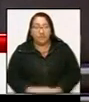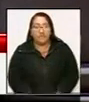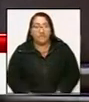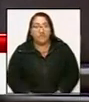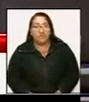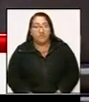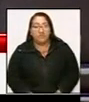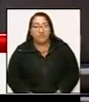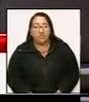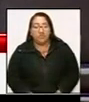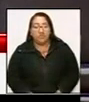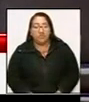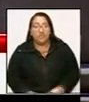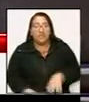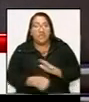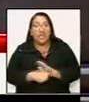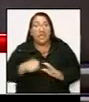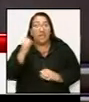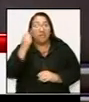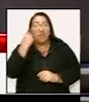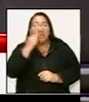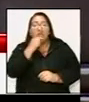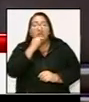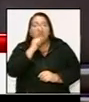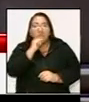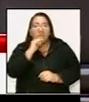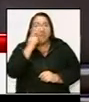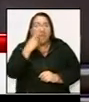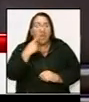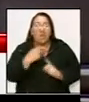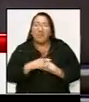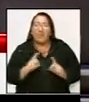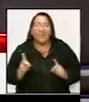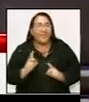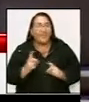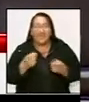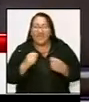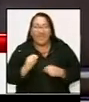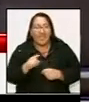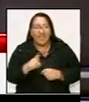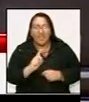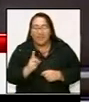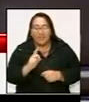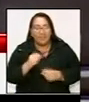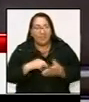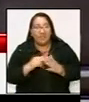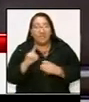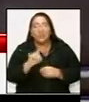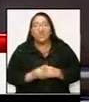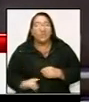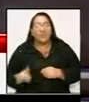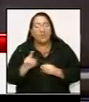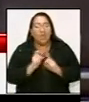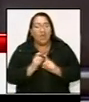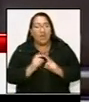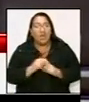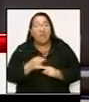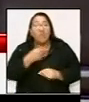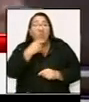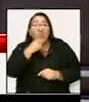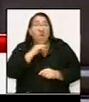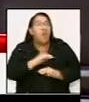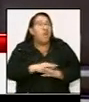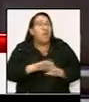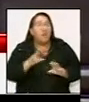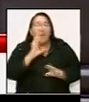derechos para el hombre y para la mujer. Pero no se trata de eso, presidente, solamente se utiliza la terminología mujer